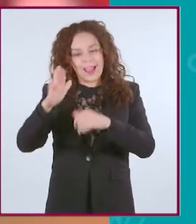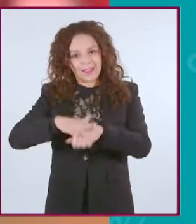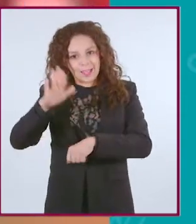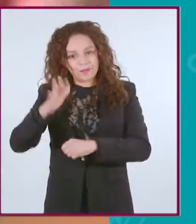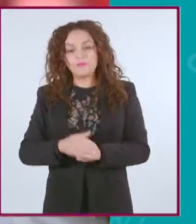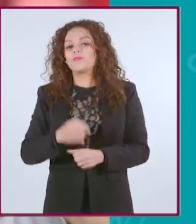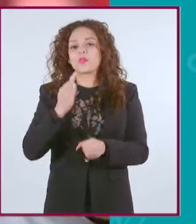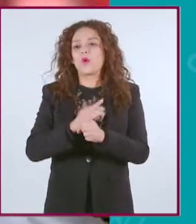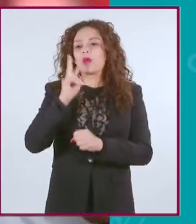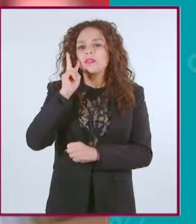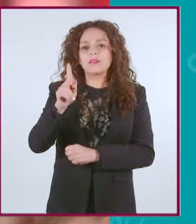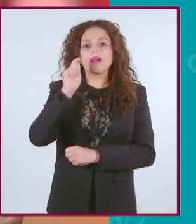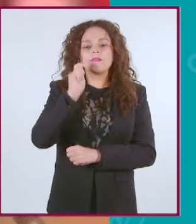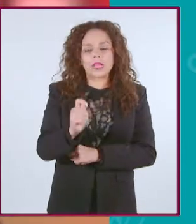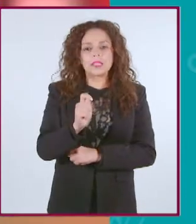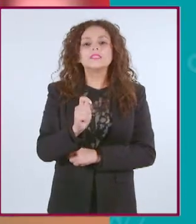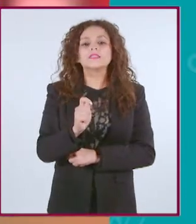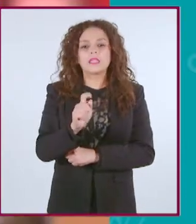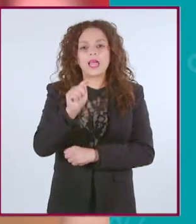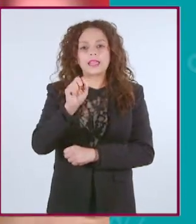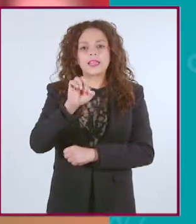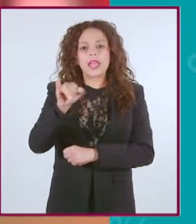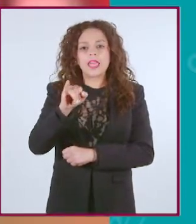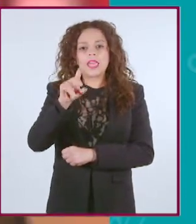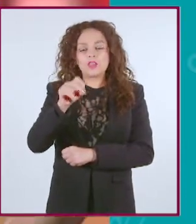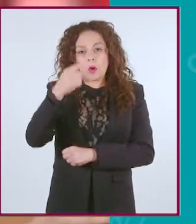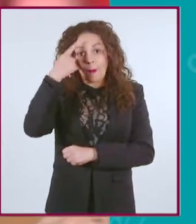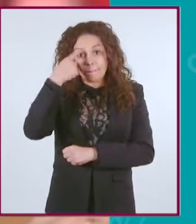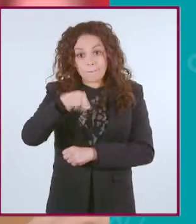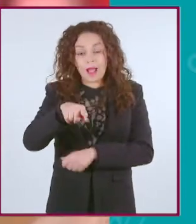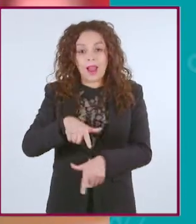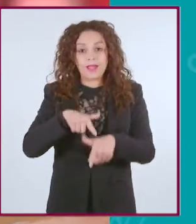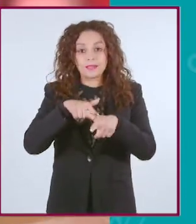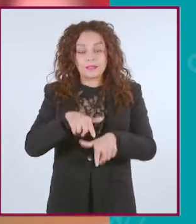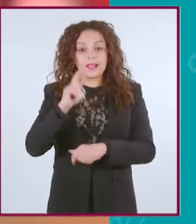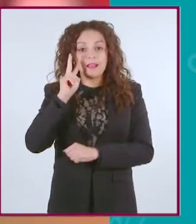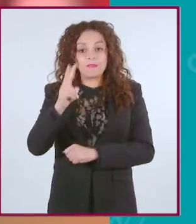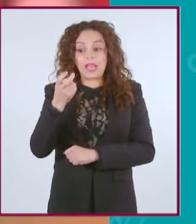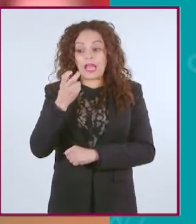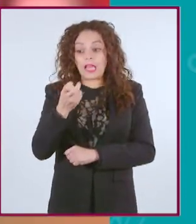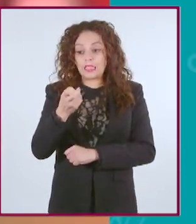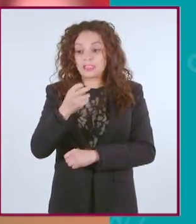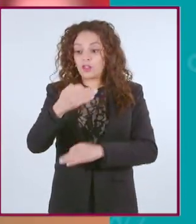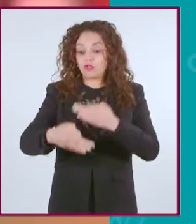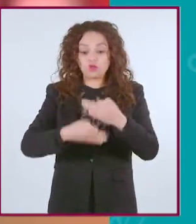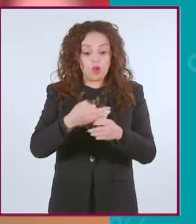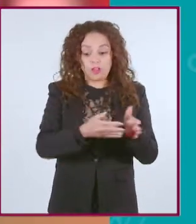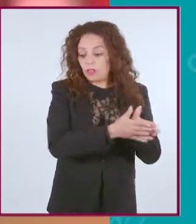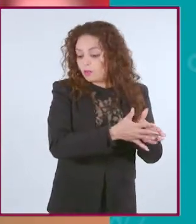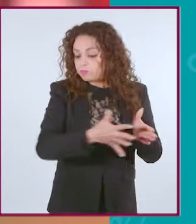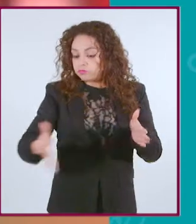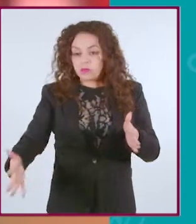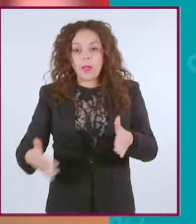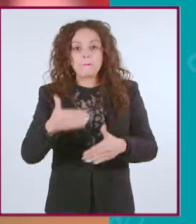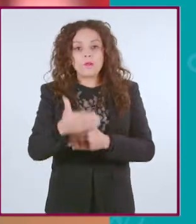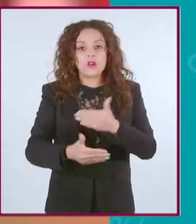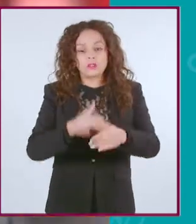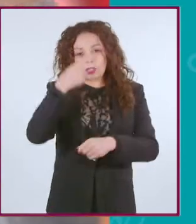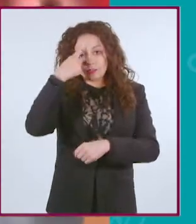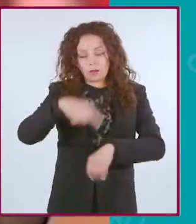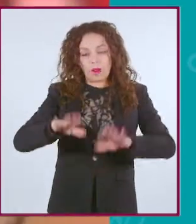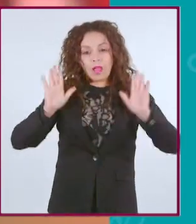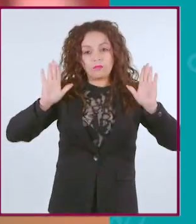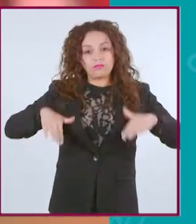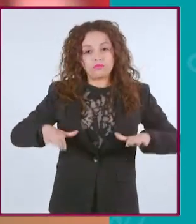ver la sección del tejido para continuar y más bien darle continuidad a lo que es todo el proceso textil? Así que ustedes no se